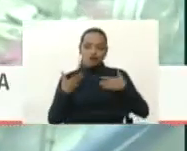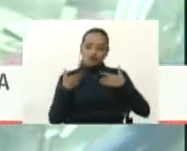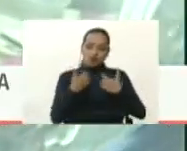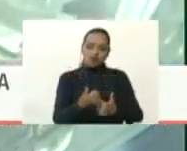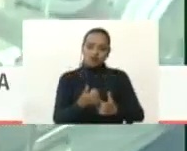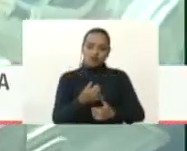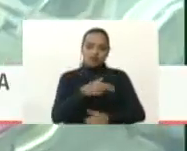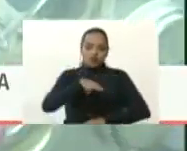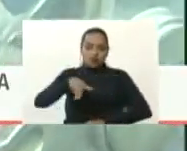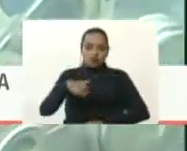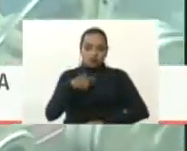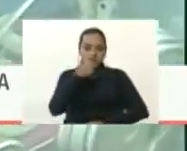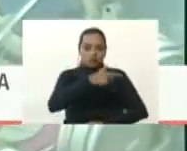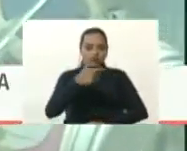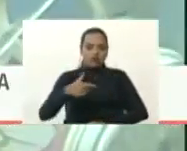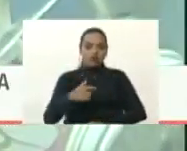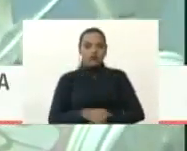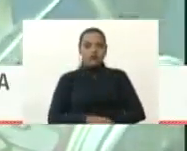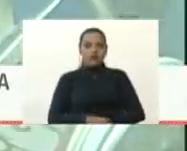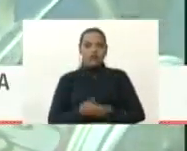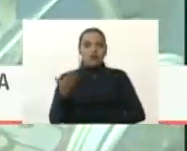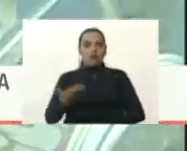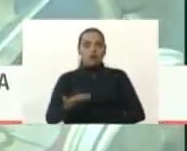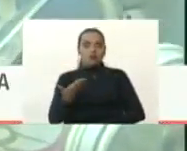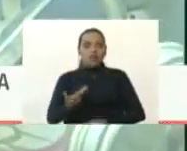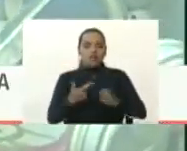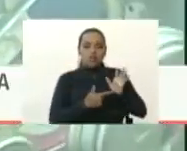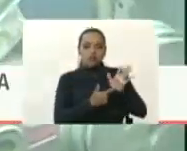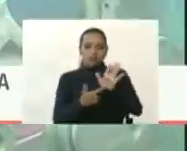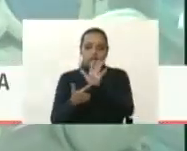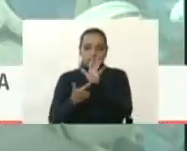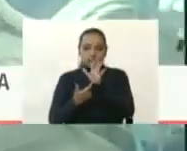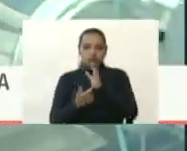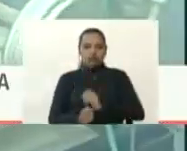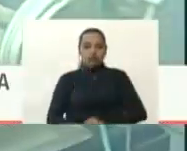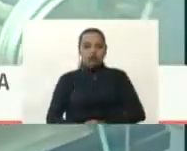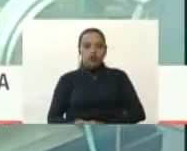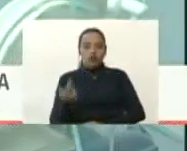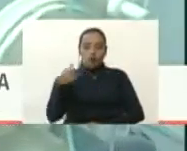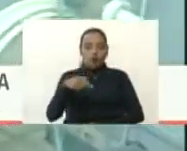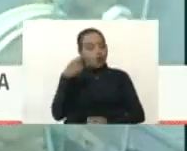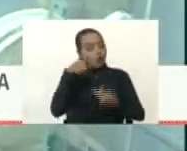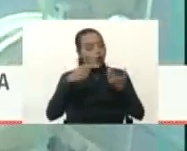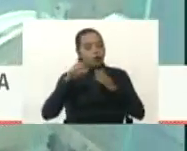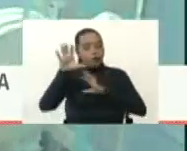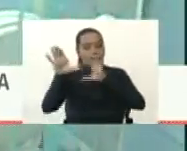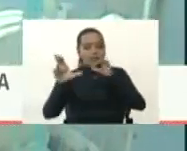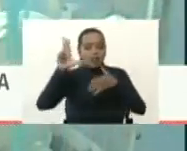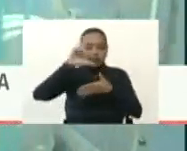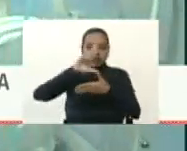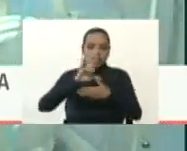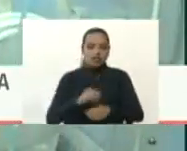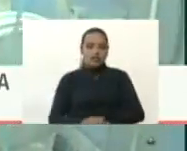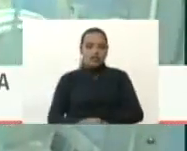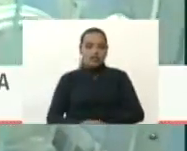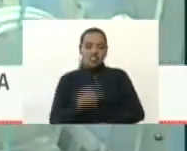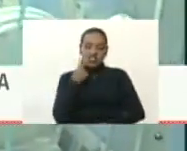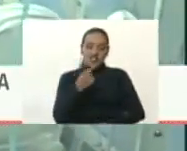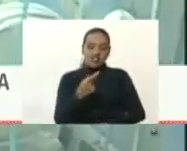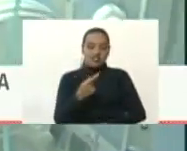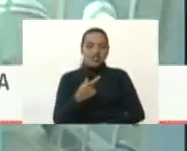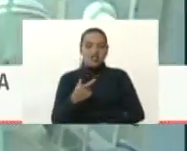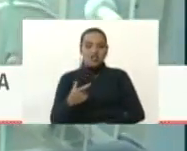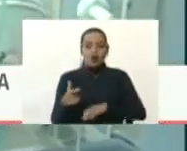a nuestros pobladores. Es importante resaltar, camarada presidente, que lo que hoy en otros países de la América Latina se le exige a los